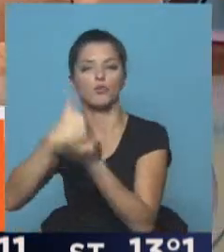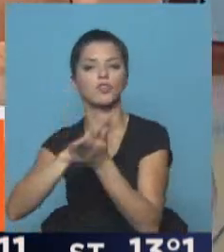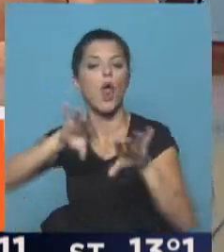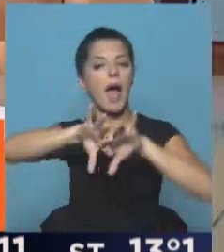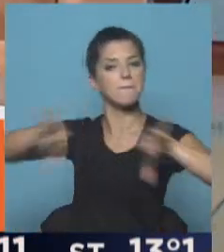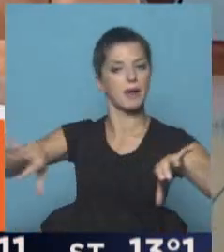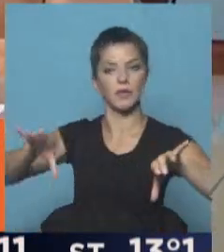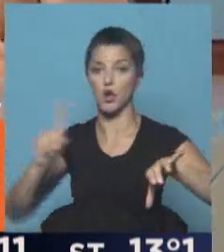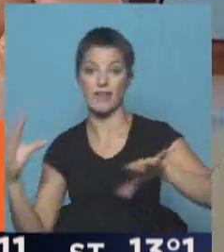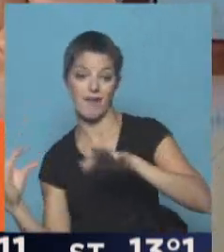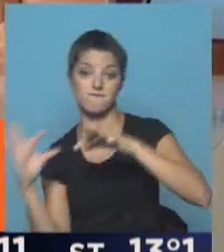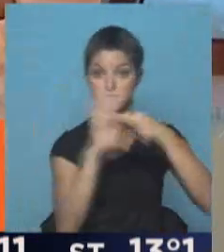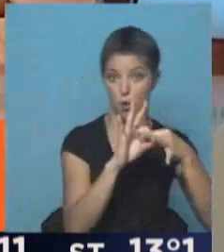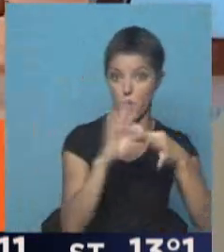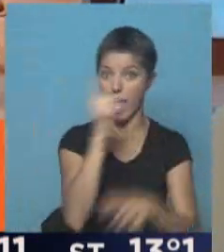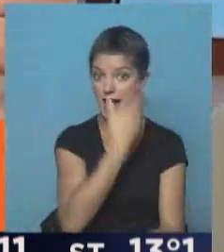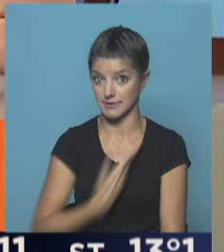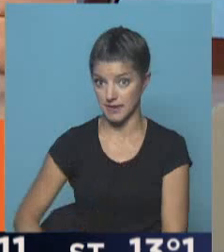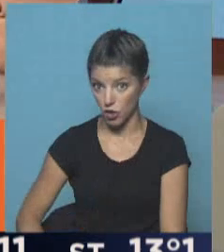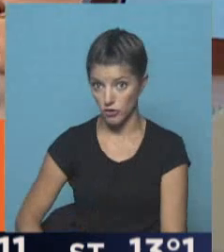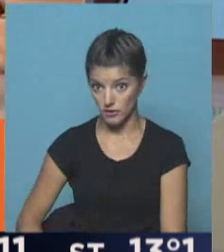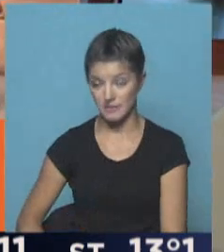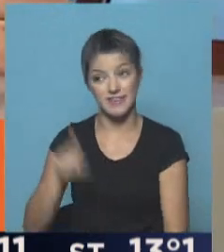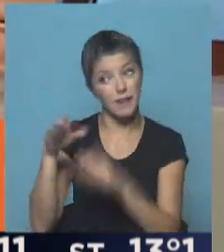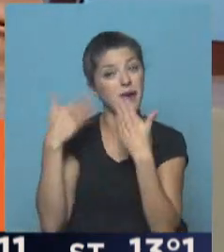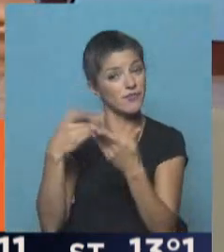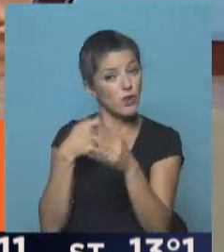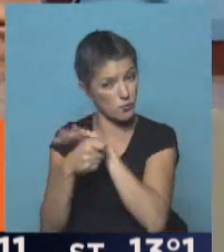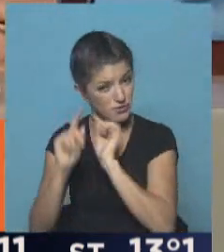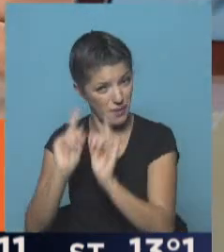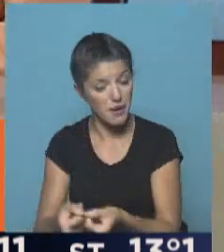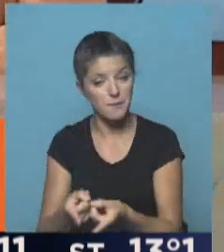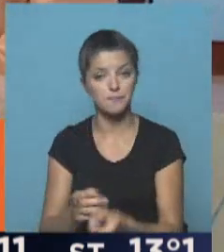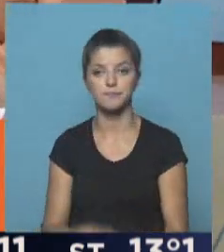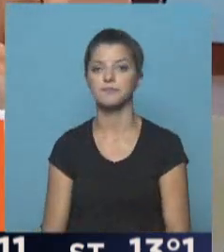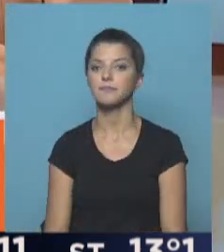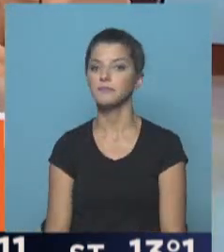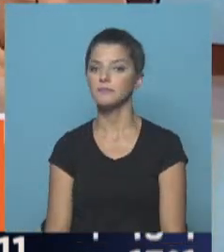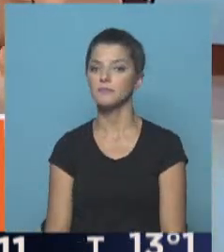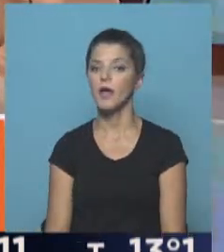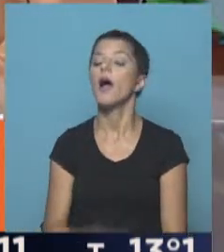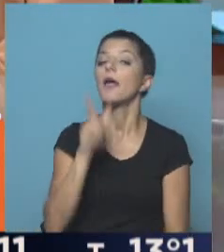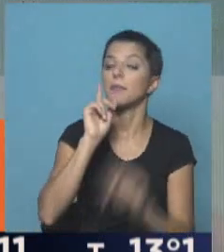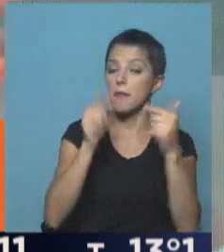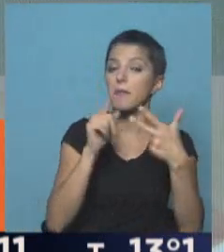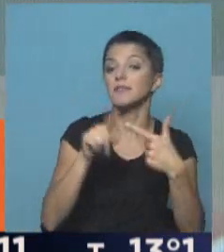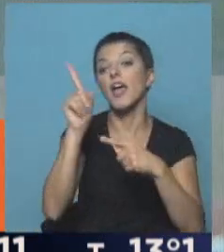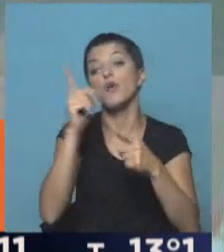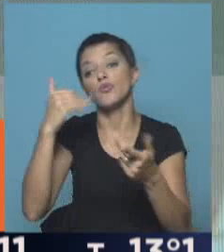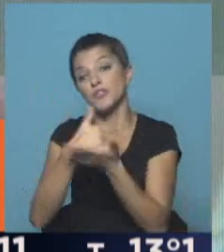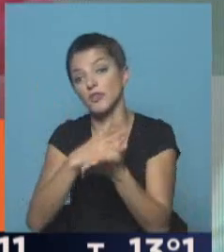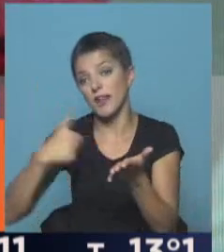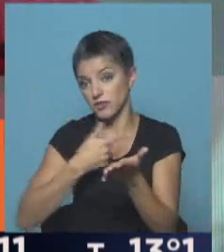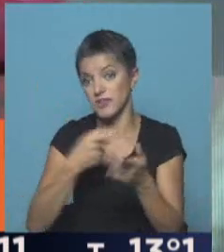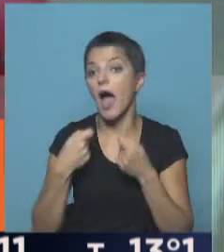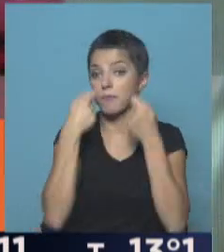parte orgánica del Estado, digamos, se beneficia de la corrupción, de un montón de cosas, porque conserva cierto nivel de apoyo popular todavía, como dice Stefanoni,